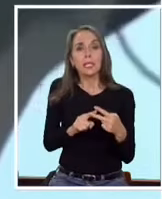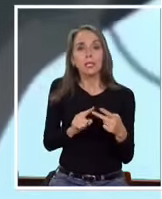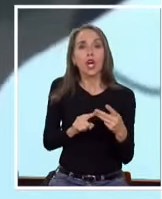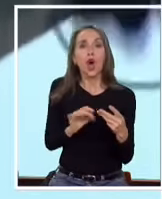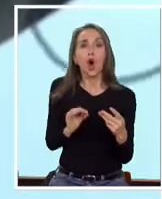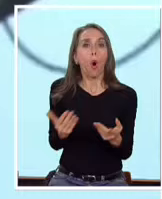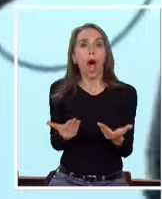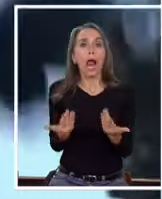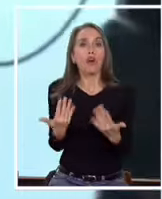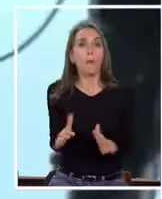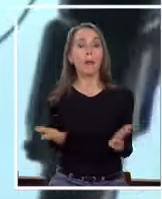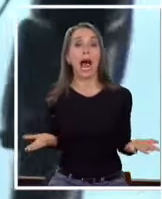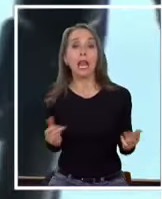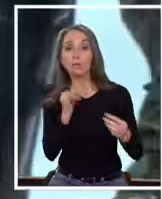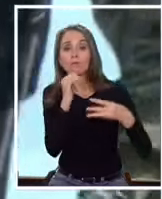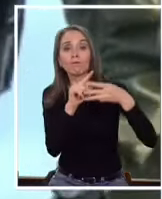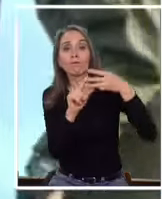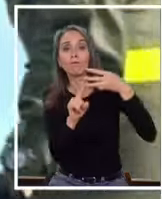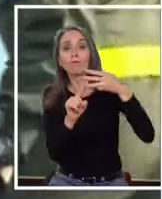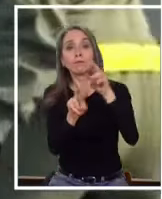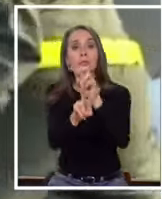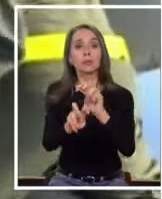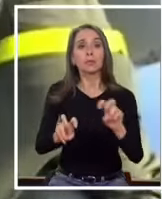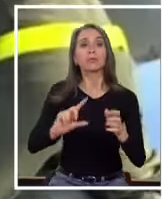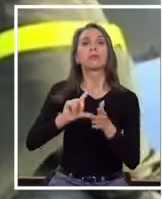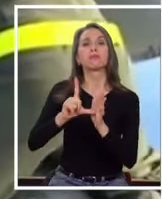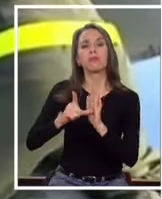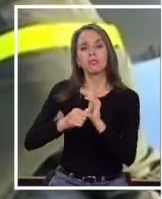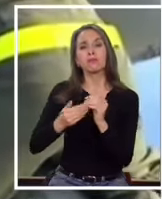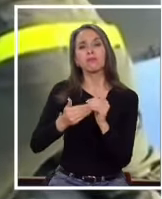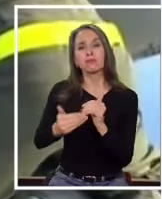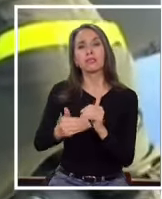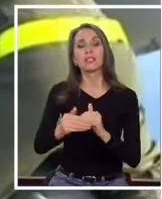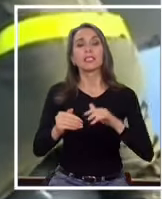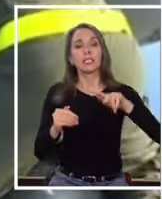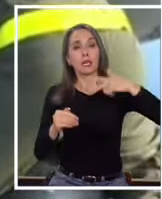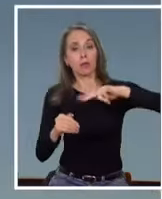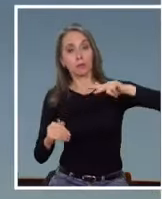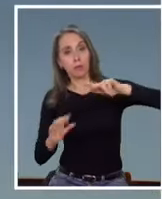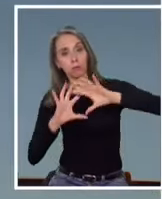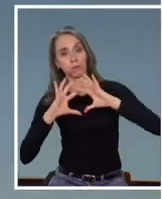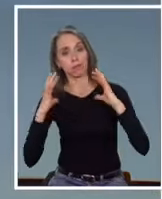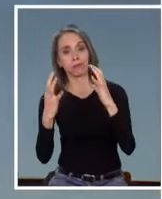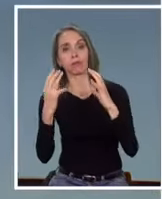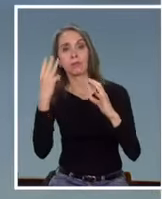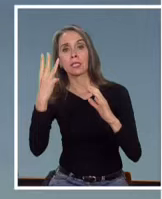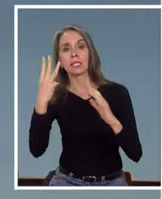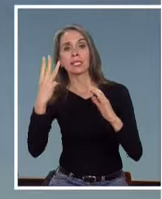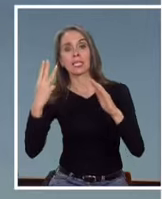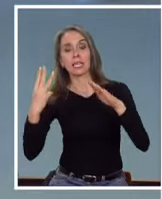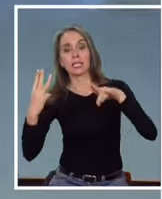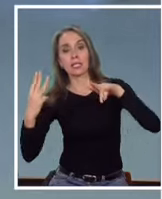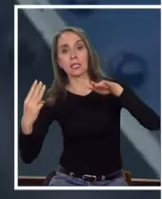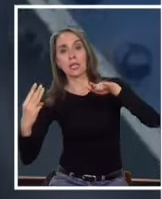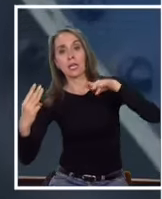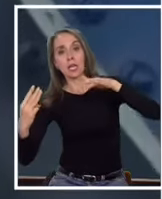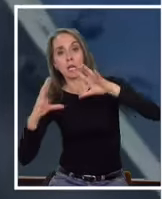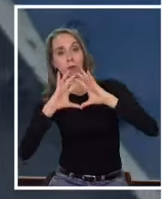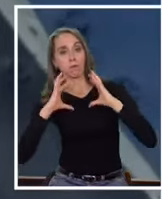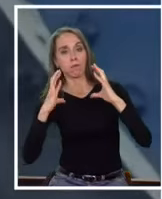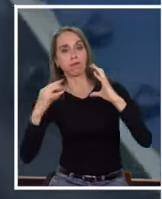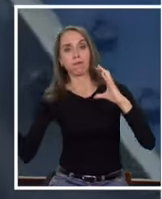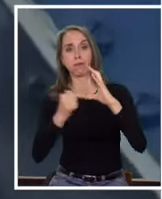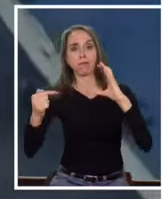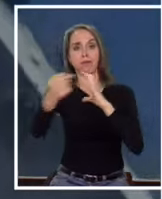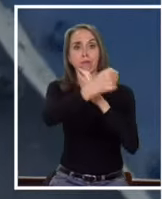mal. Pero sin duda alguna pues es una investigación que va a tardar un tiempo. Fueron 5 impactos de bala, 3 de ellos que dieron en partes pues muy importantes